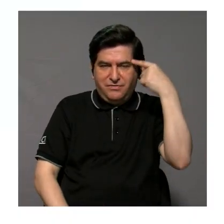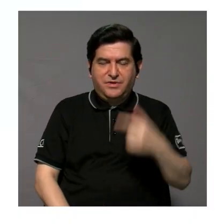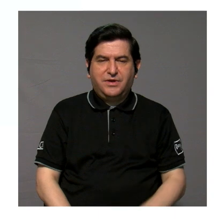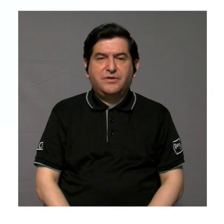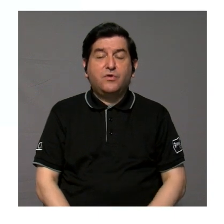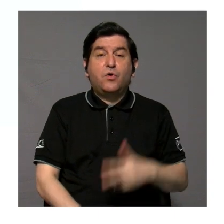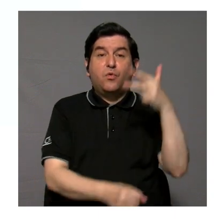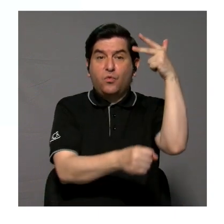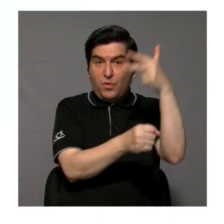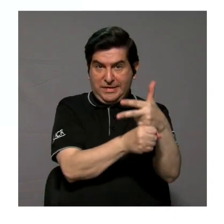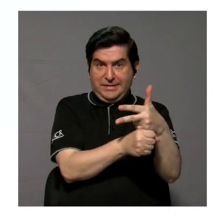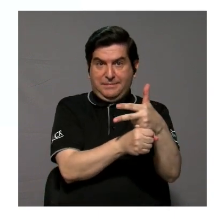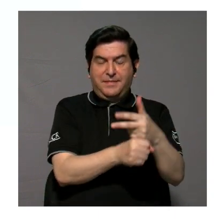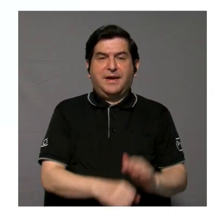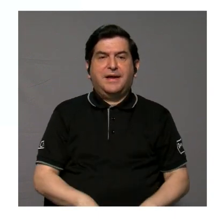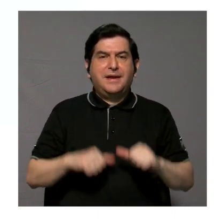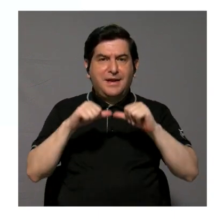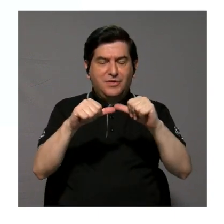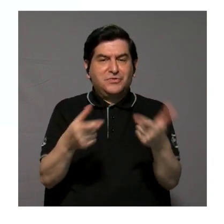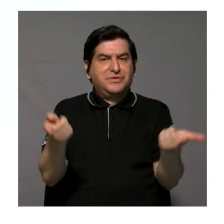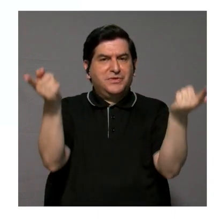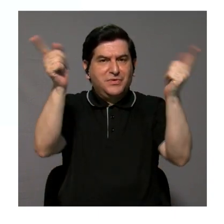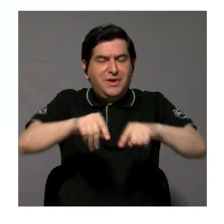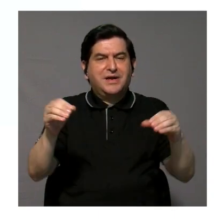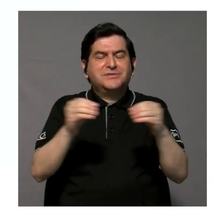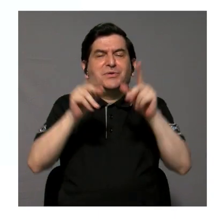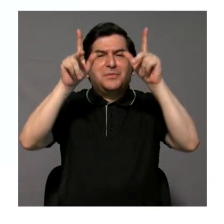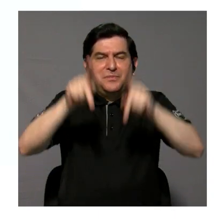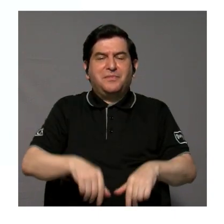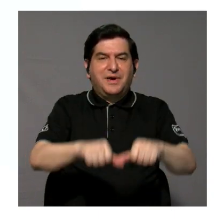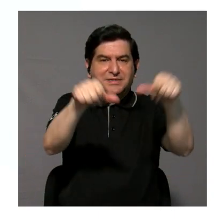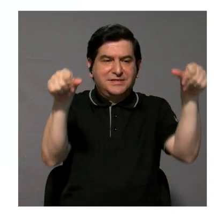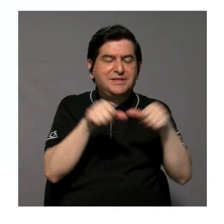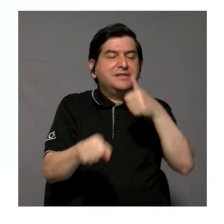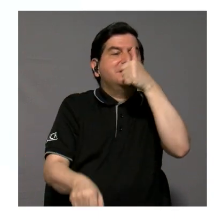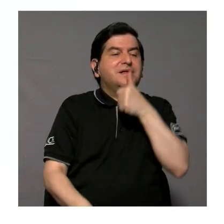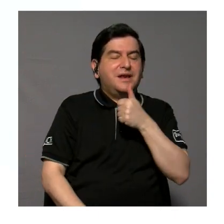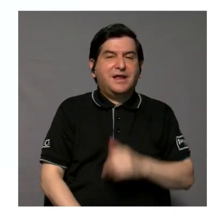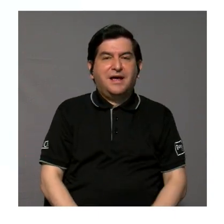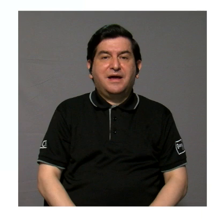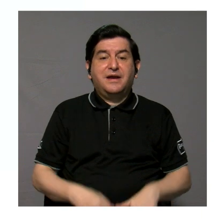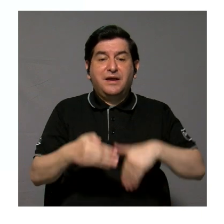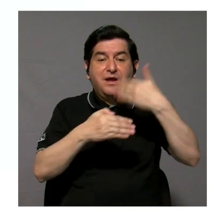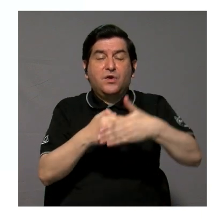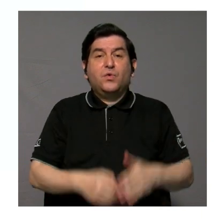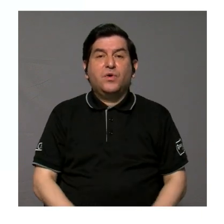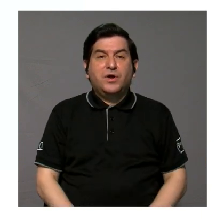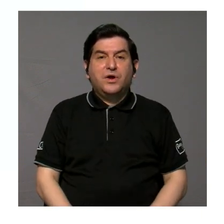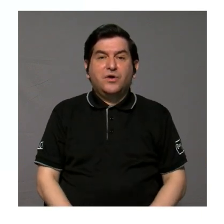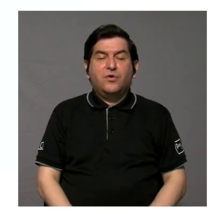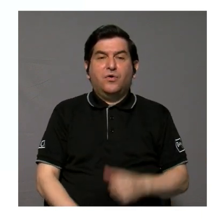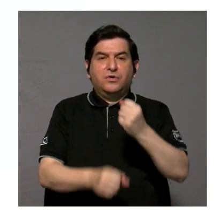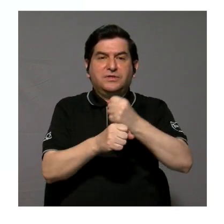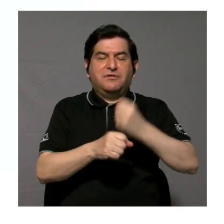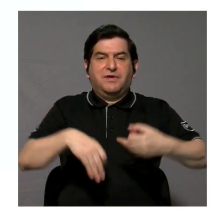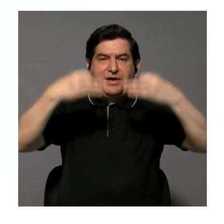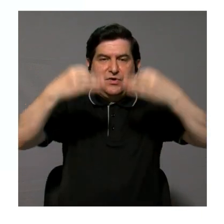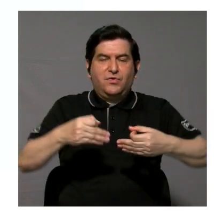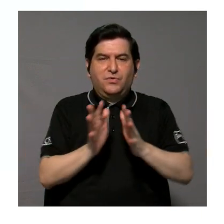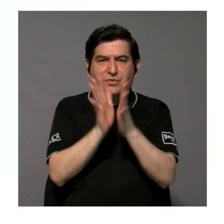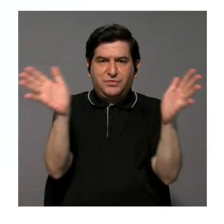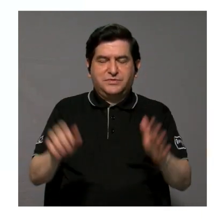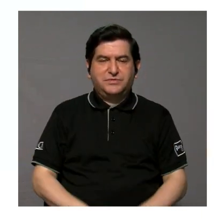que Guatemala sigue siendo el caso donde más personas del sector privado ocupan puestos de decisión pública, y esto tiene que ver